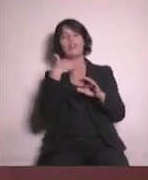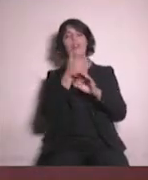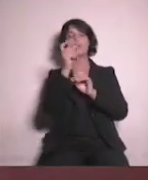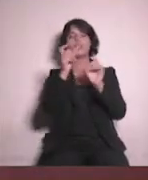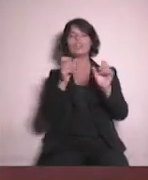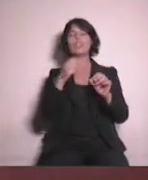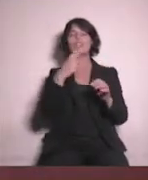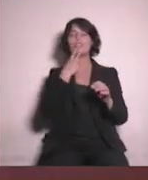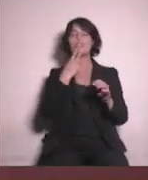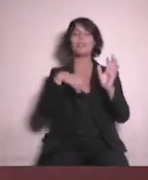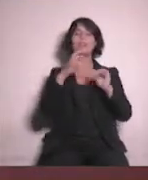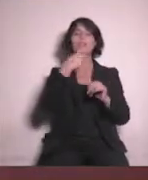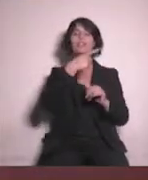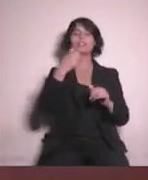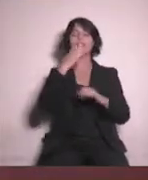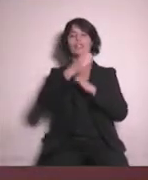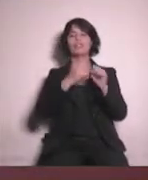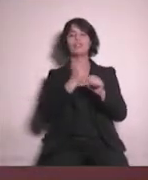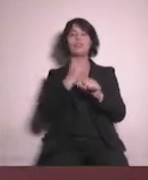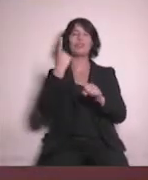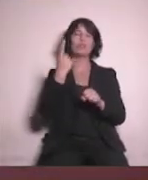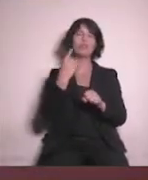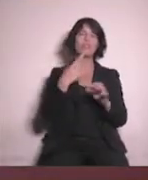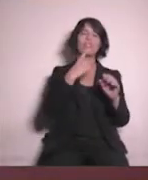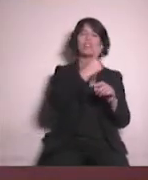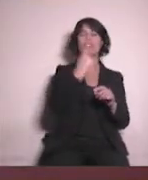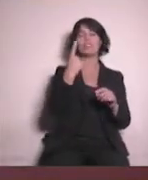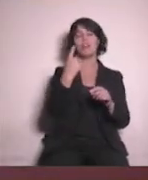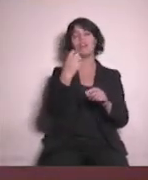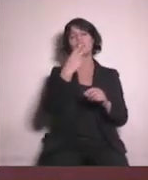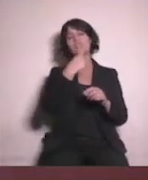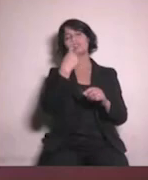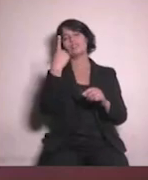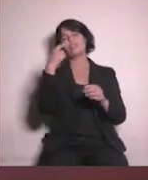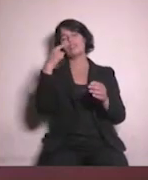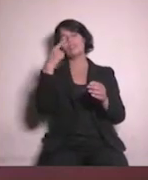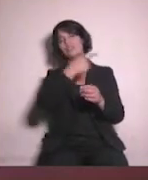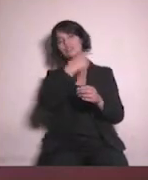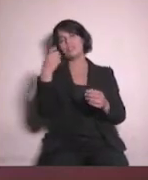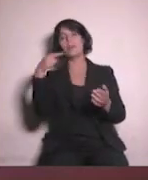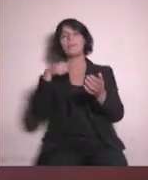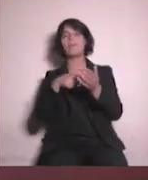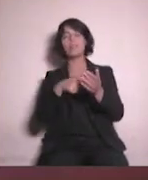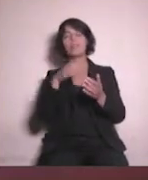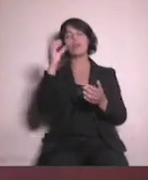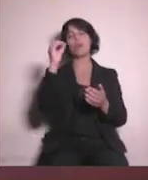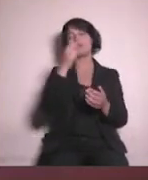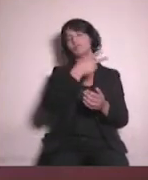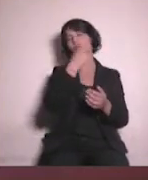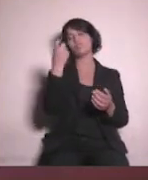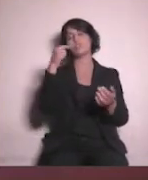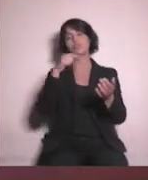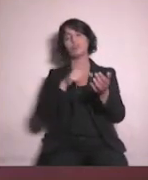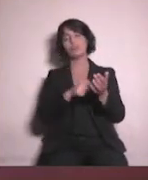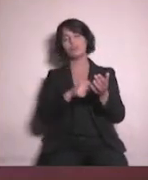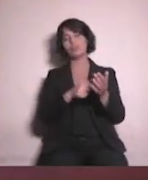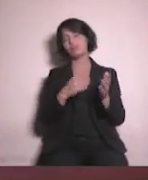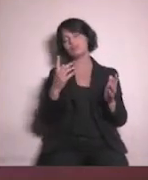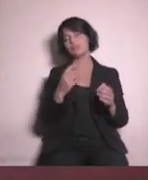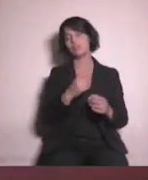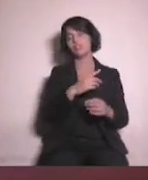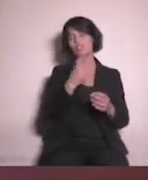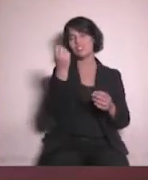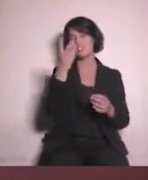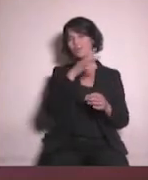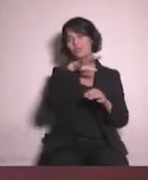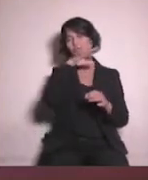Pero es uno de cada 100.000 o uno de cada 200.000. Y ese número se usa, pero ponderado